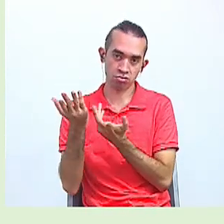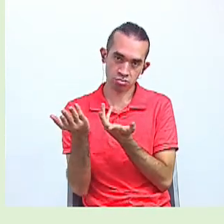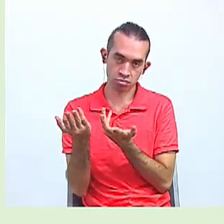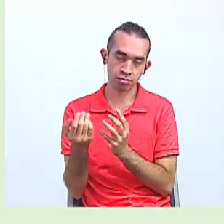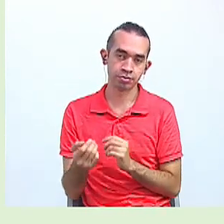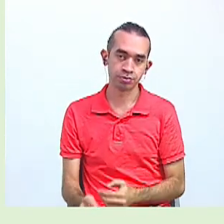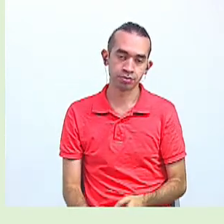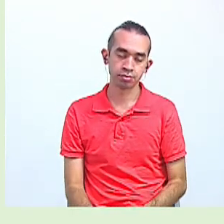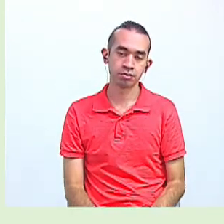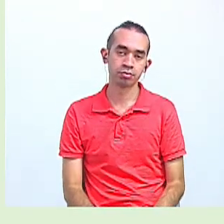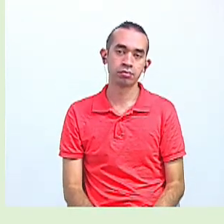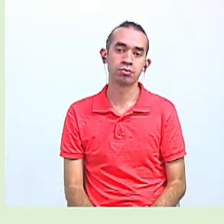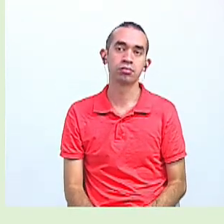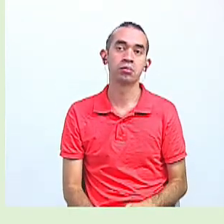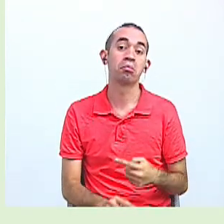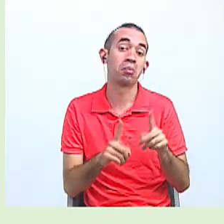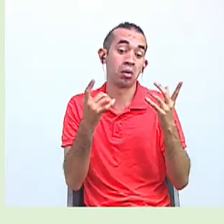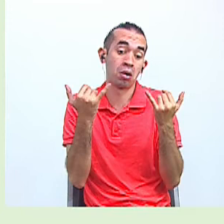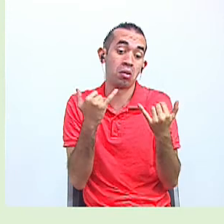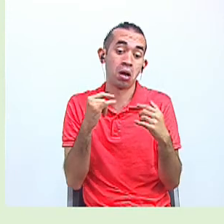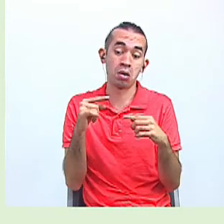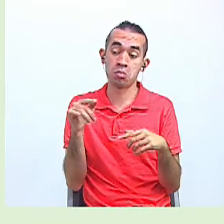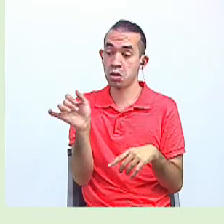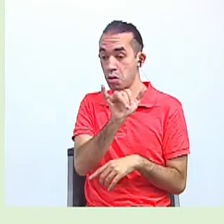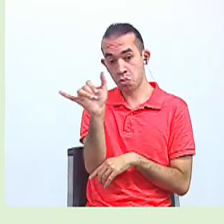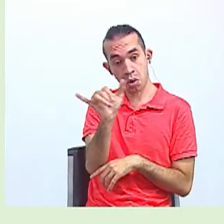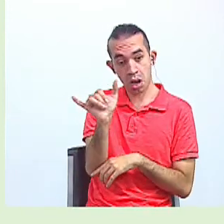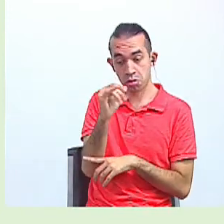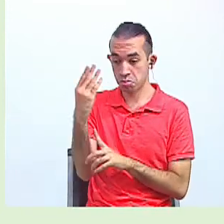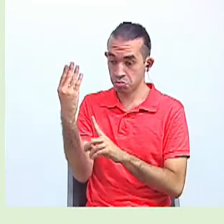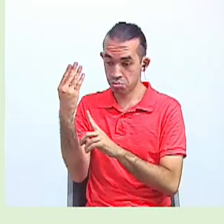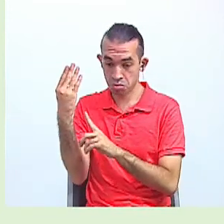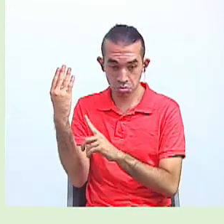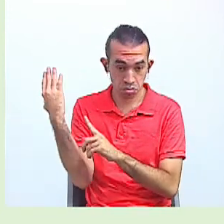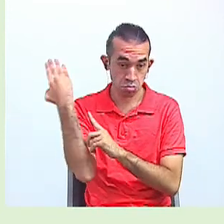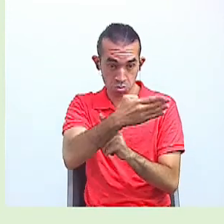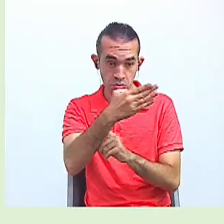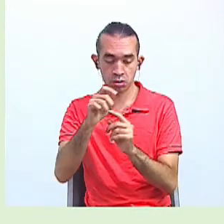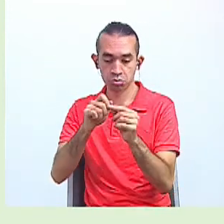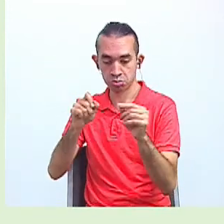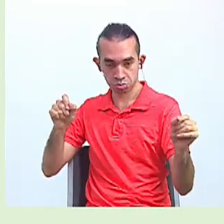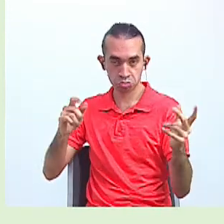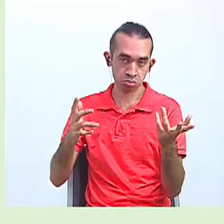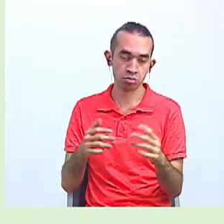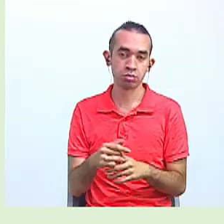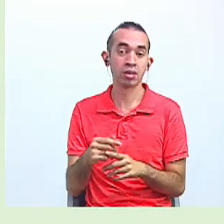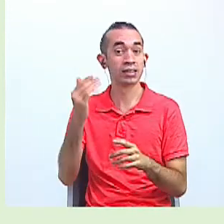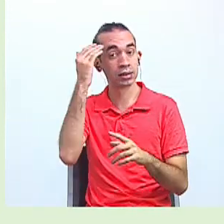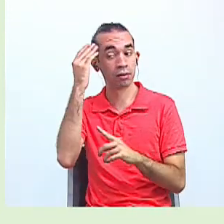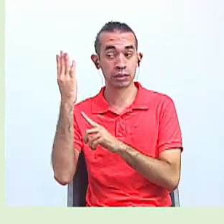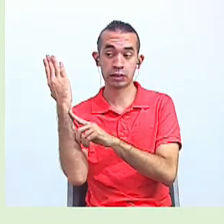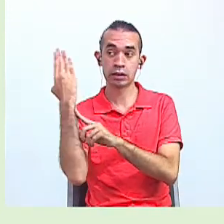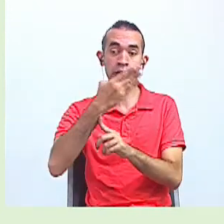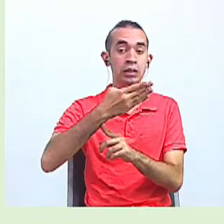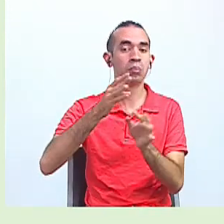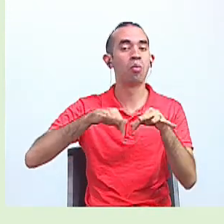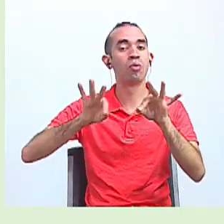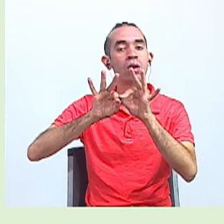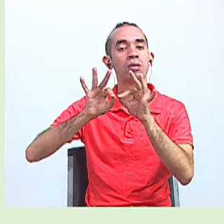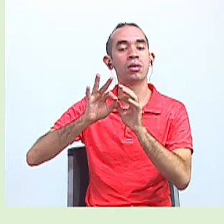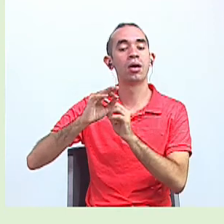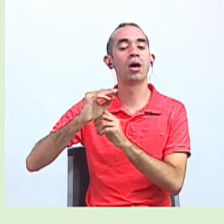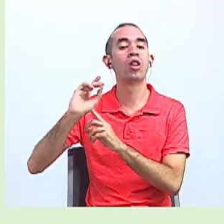este caso entonces nos coincidieron las magnitudes, solamente que en el desplazamiento le agregamos una dirección. Interesante, ¿verdad? Y